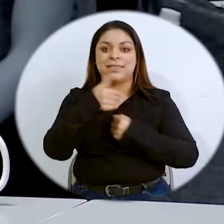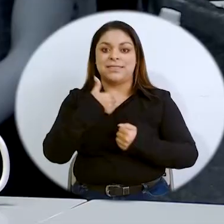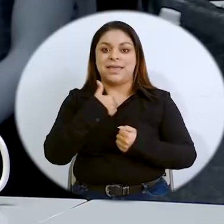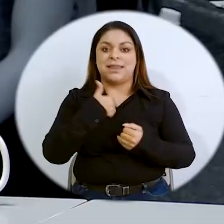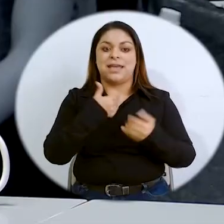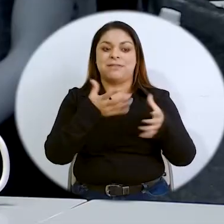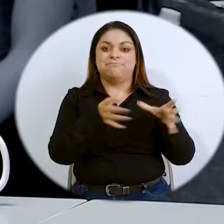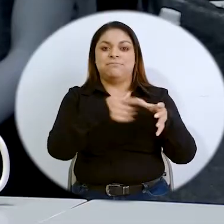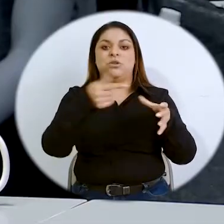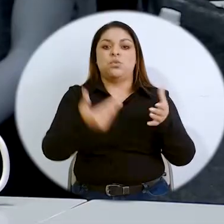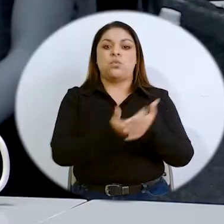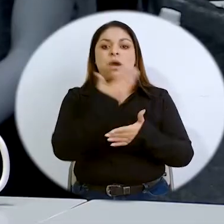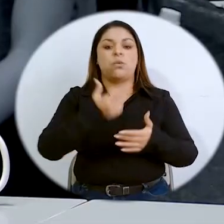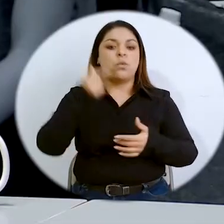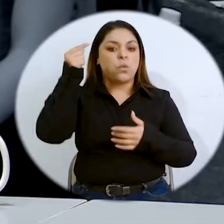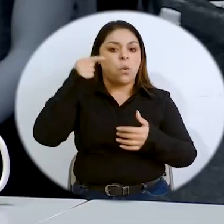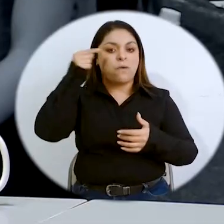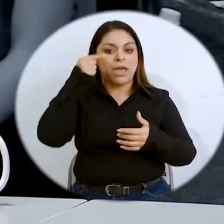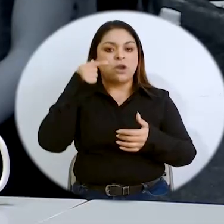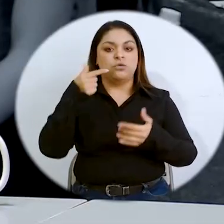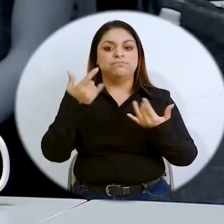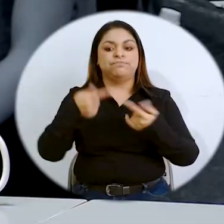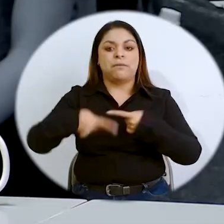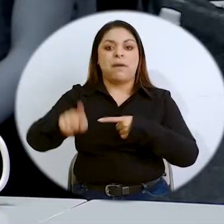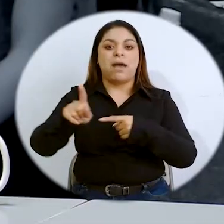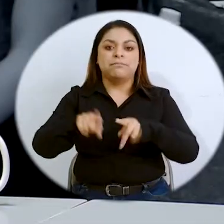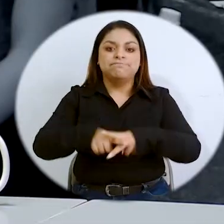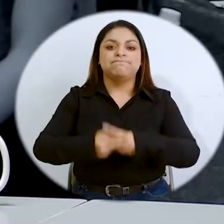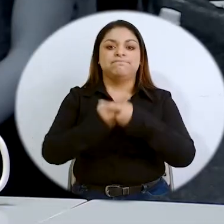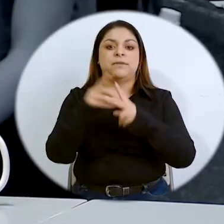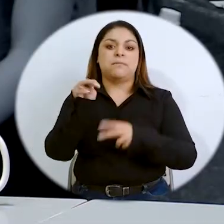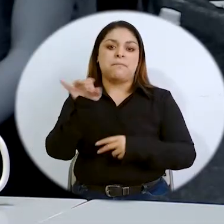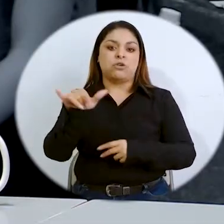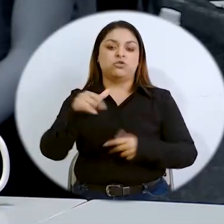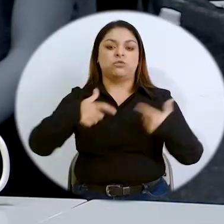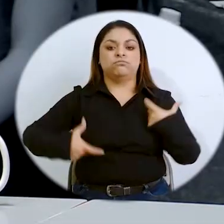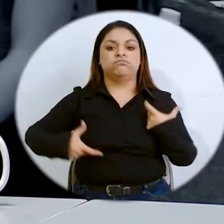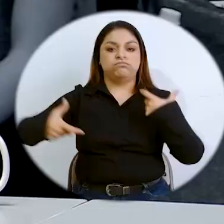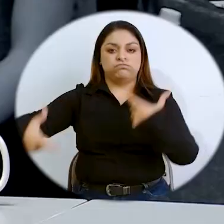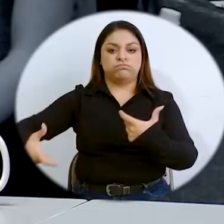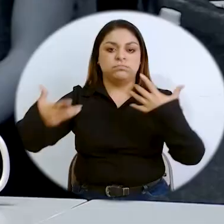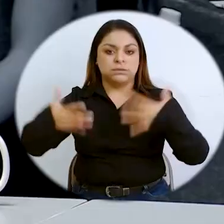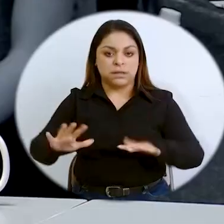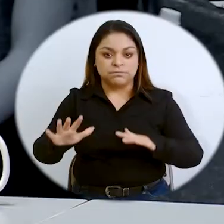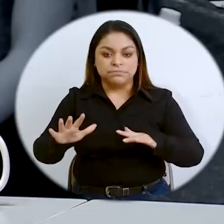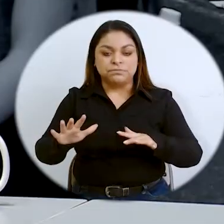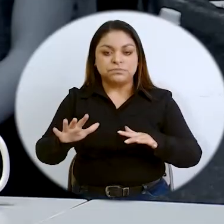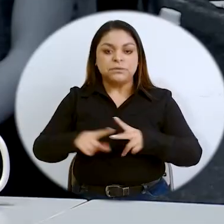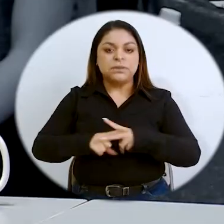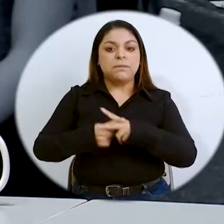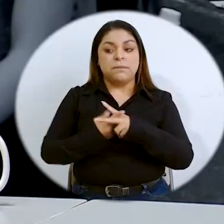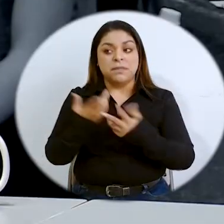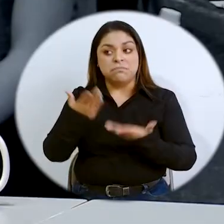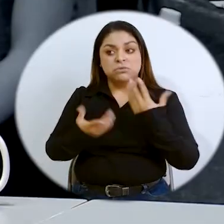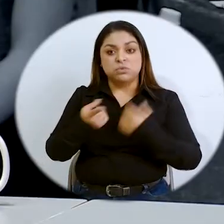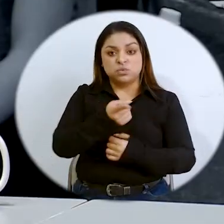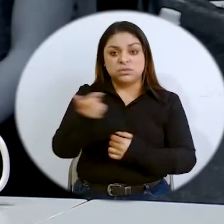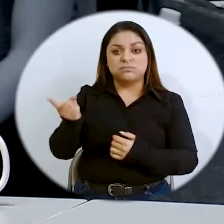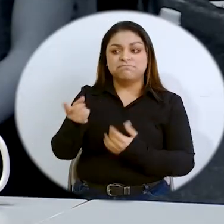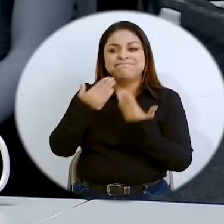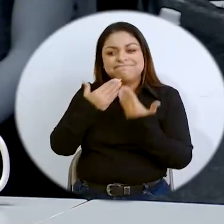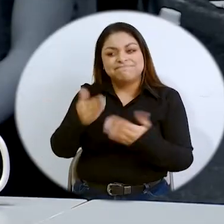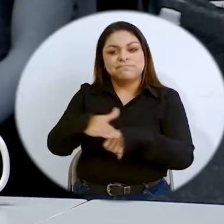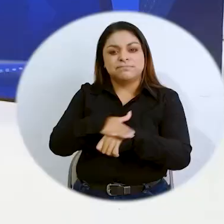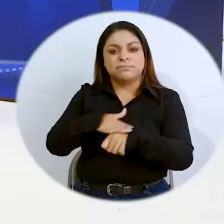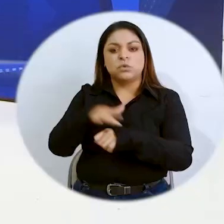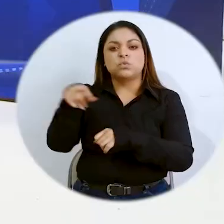el nuevo gobierno que entrará en funciones a partir de mayo? Tal vez inicialmente agradecería si nos ayudan a hacer